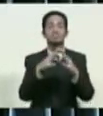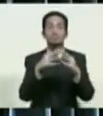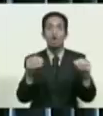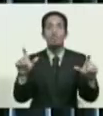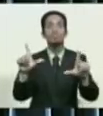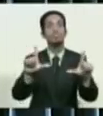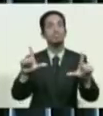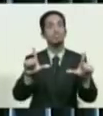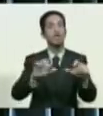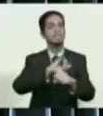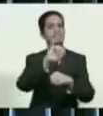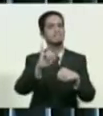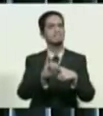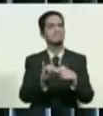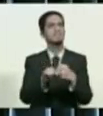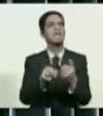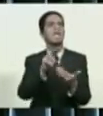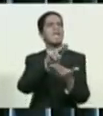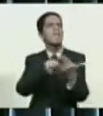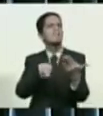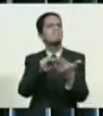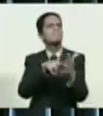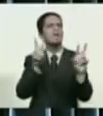eliminen las comillas ya.